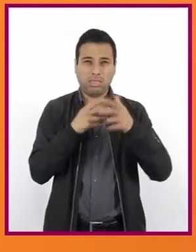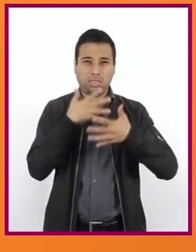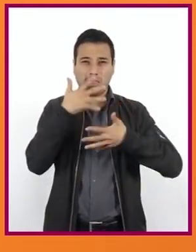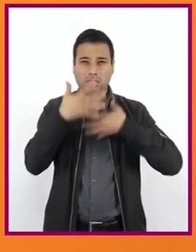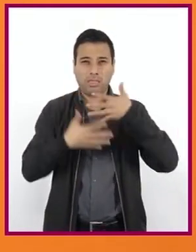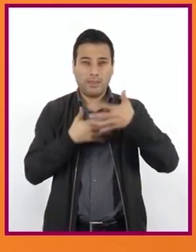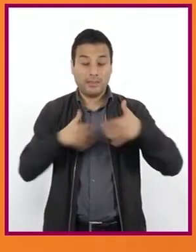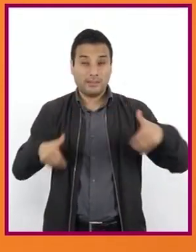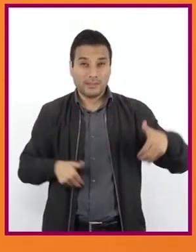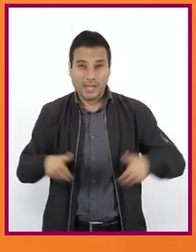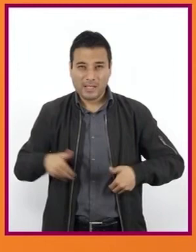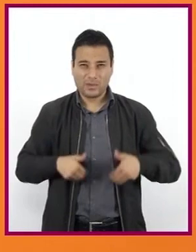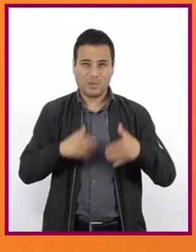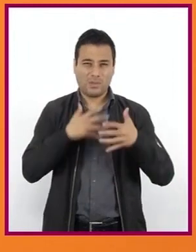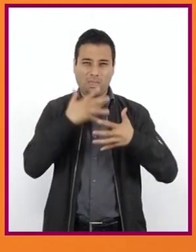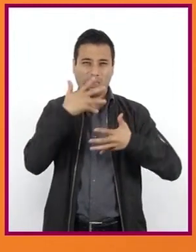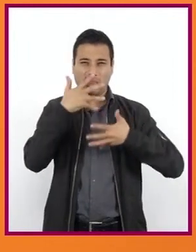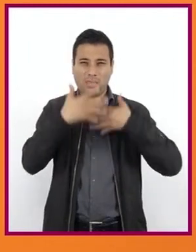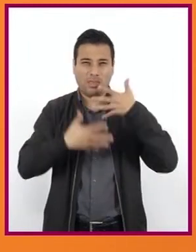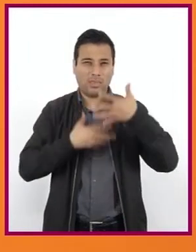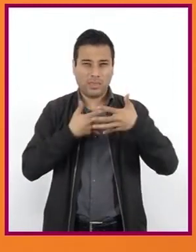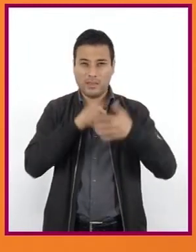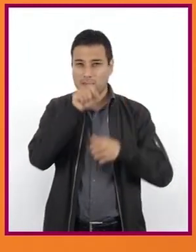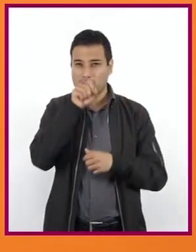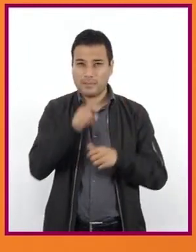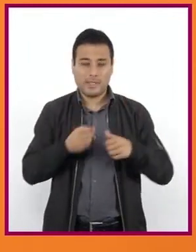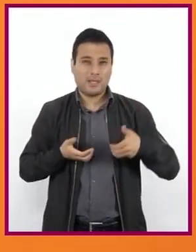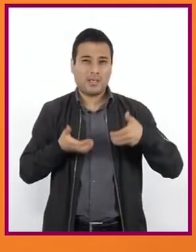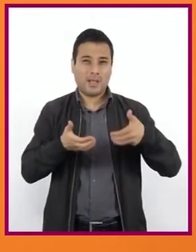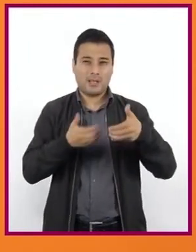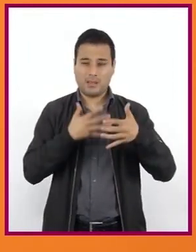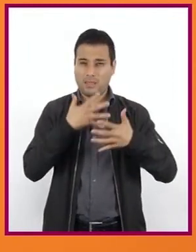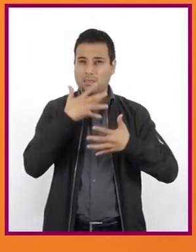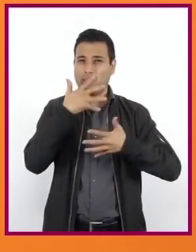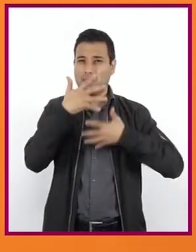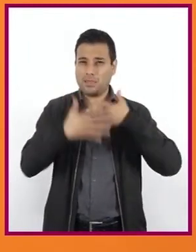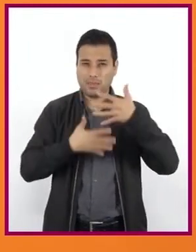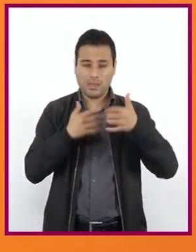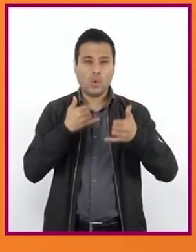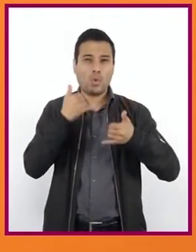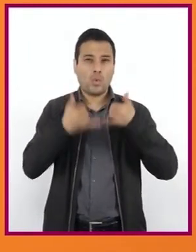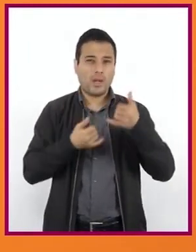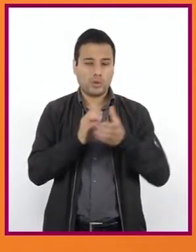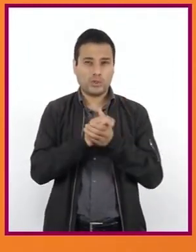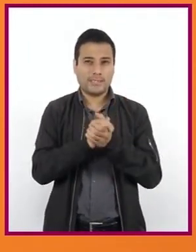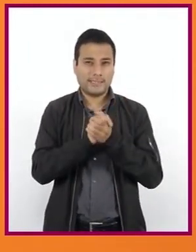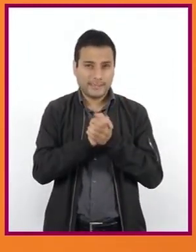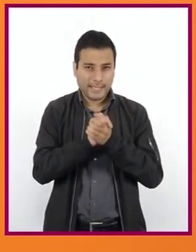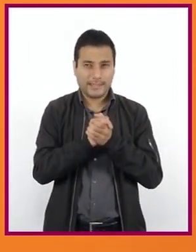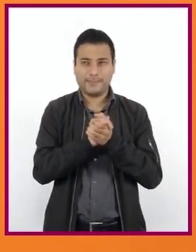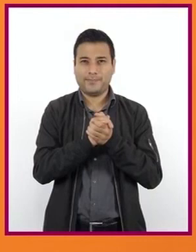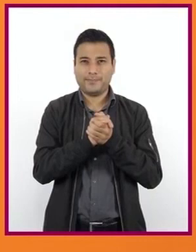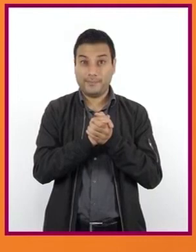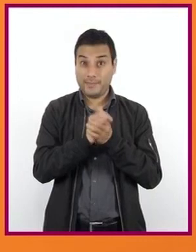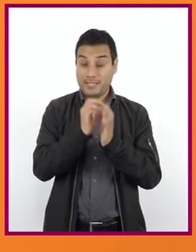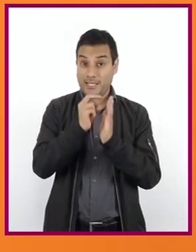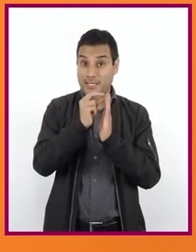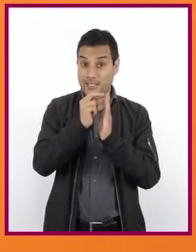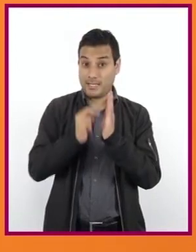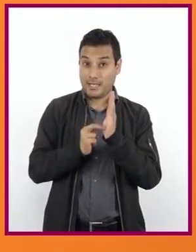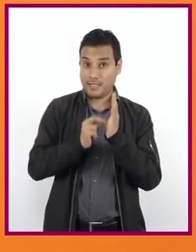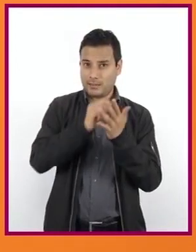el teatro y en las diversiones callejeras, los juegos de azar. Las medidas tomadas